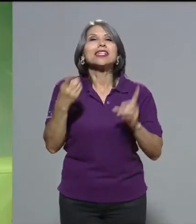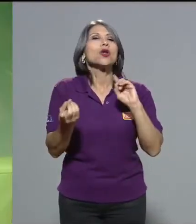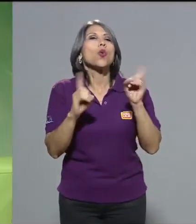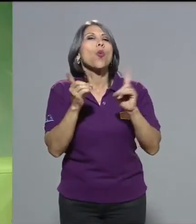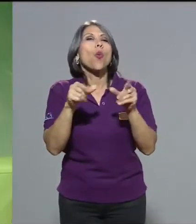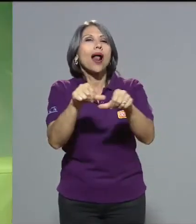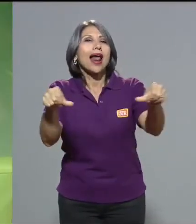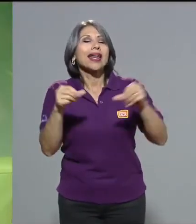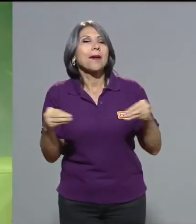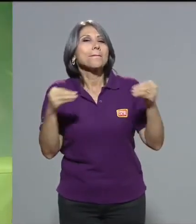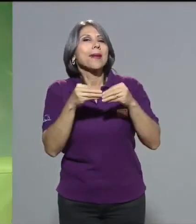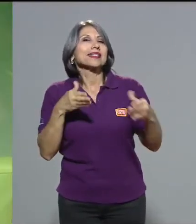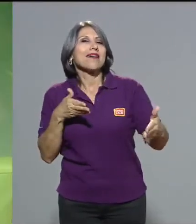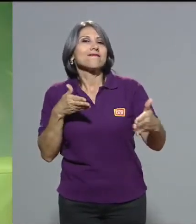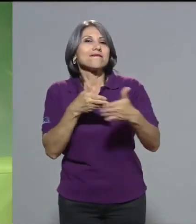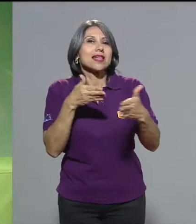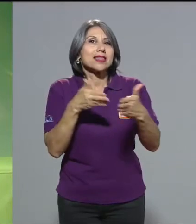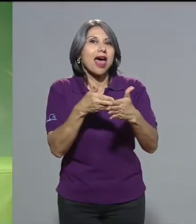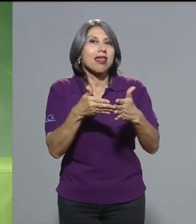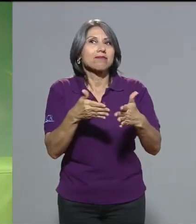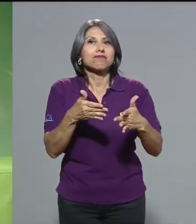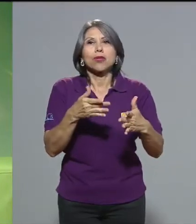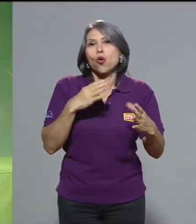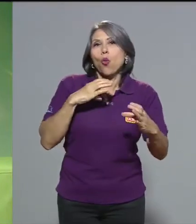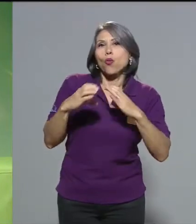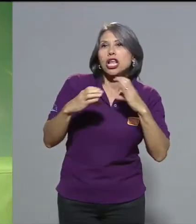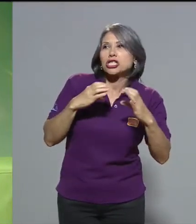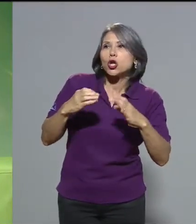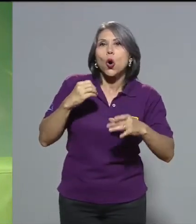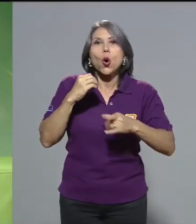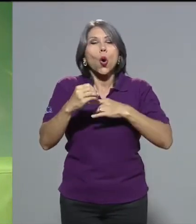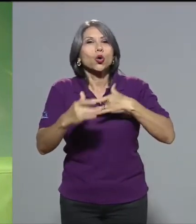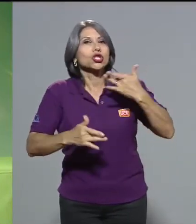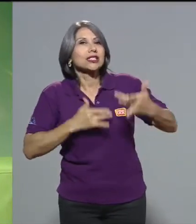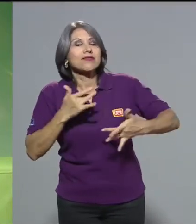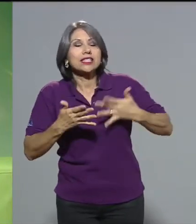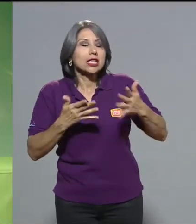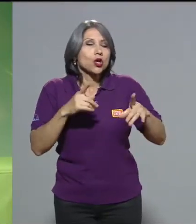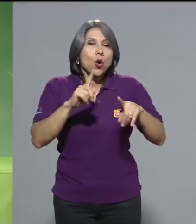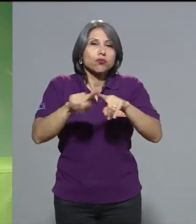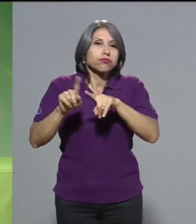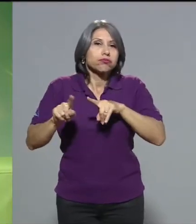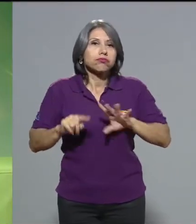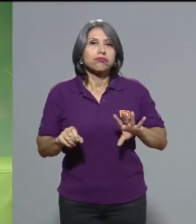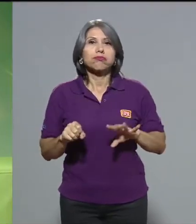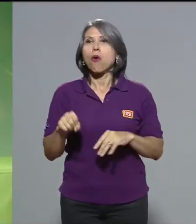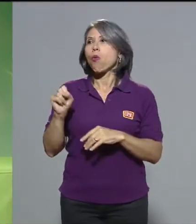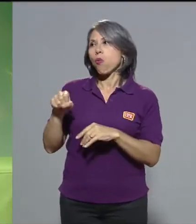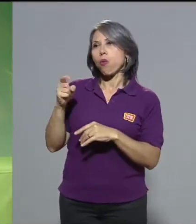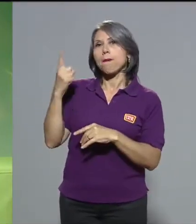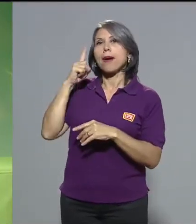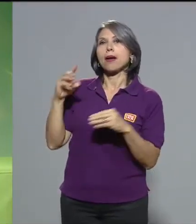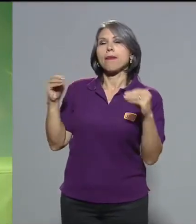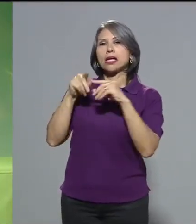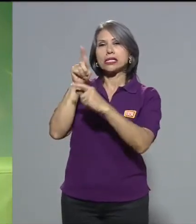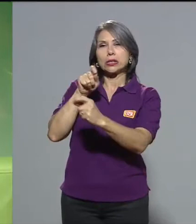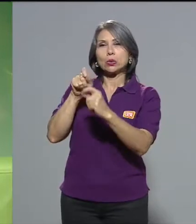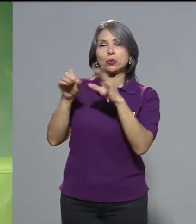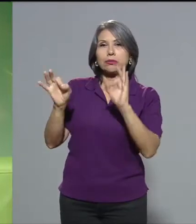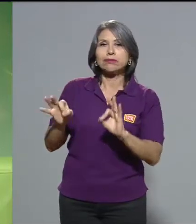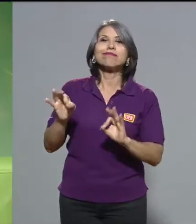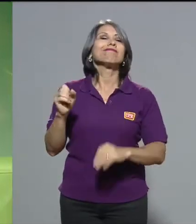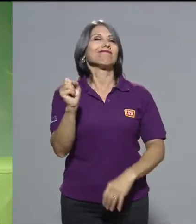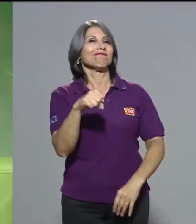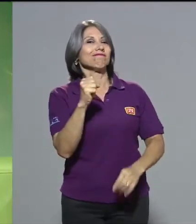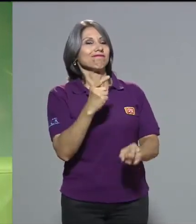definir qué intervención se va a hacer. Exactamente. Y bueno, también esto que son como los primeros pasos cuando detectamos estas señales